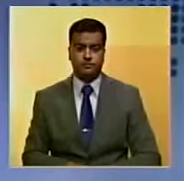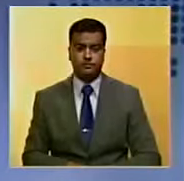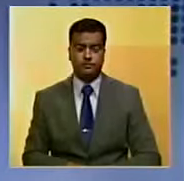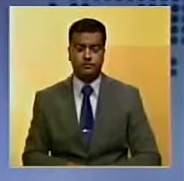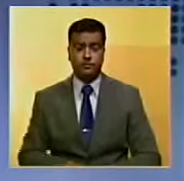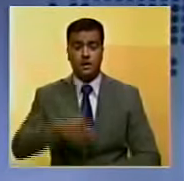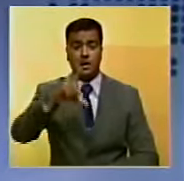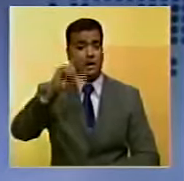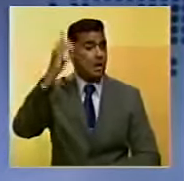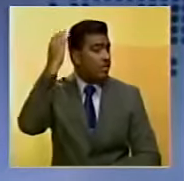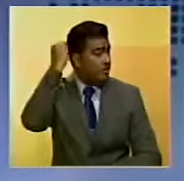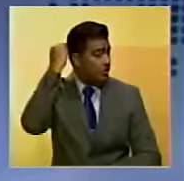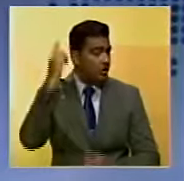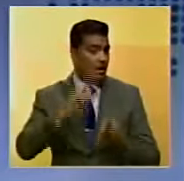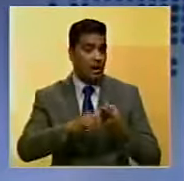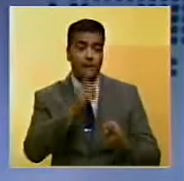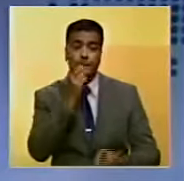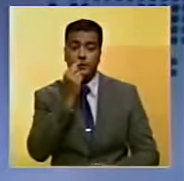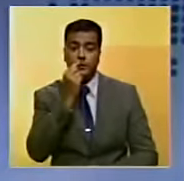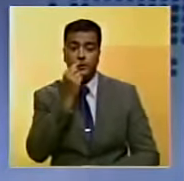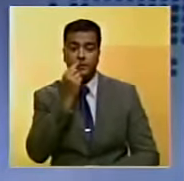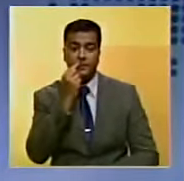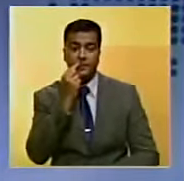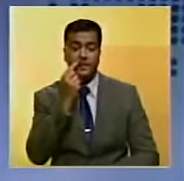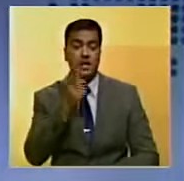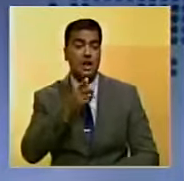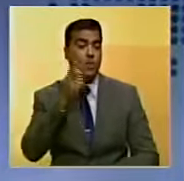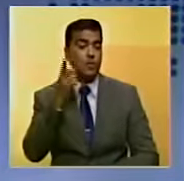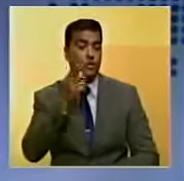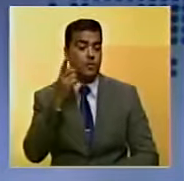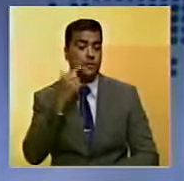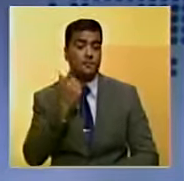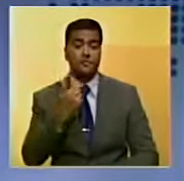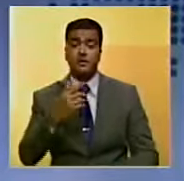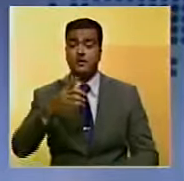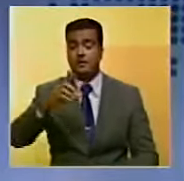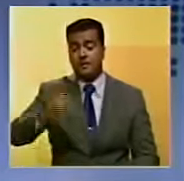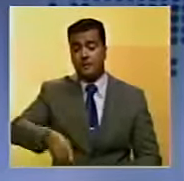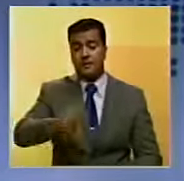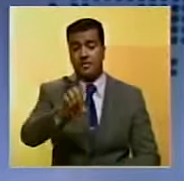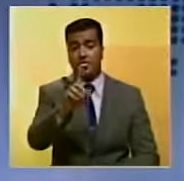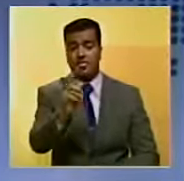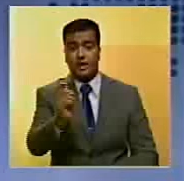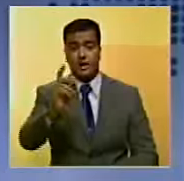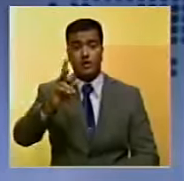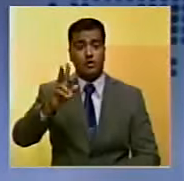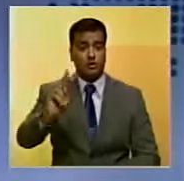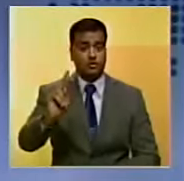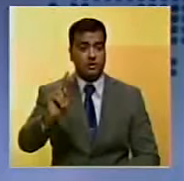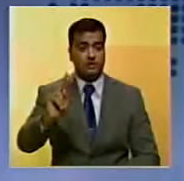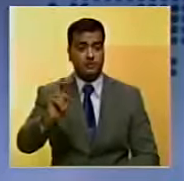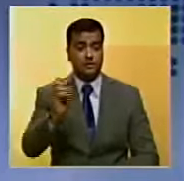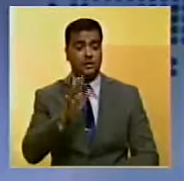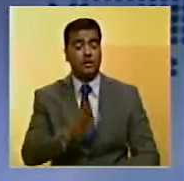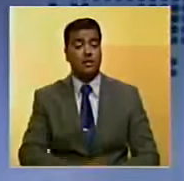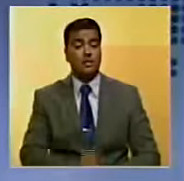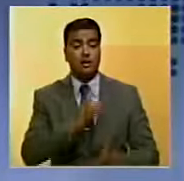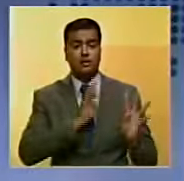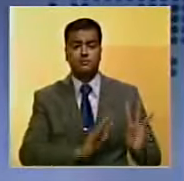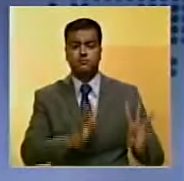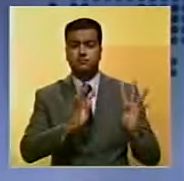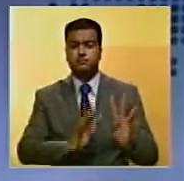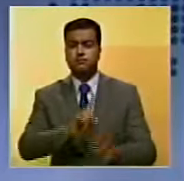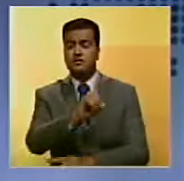Lilian Tintori, esposa del líder opositor Leopoldo López y la alcaldesa de Maracaibo, Belín Trejo de Rosales, se encuentran en la